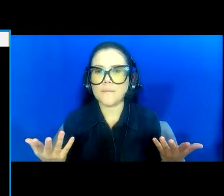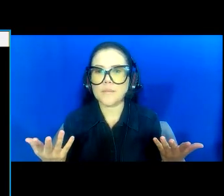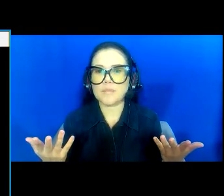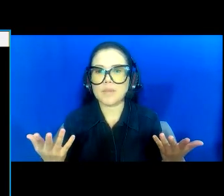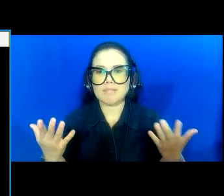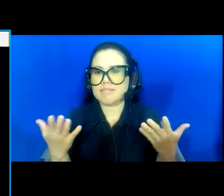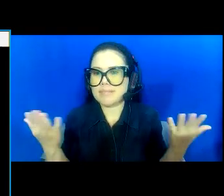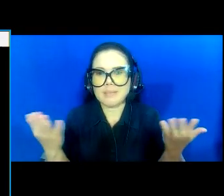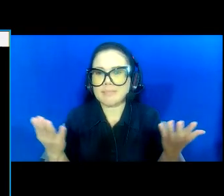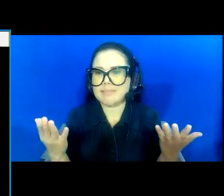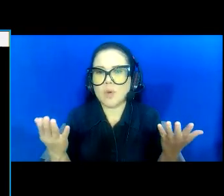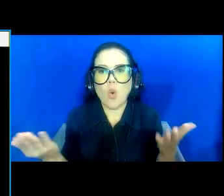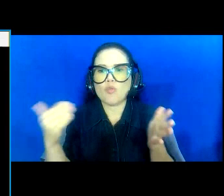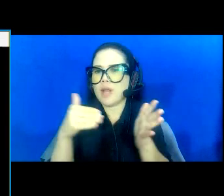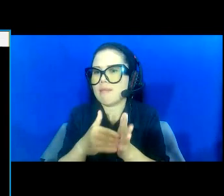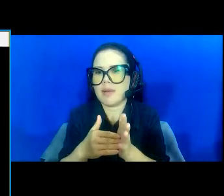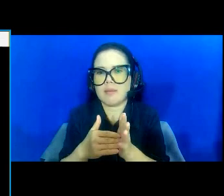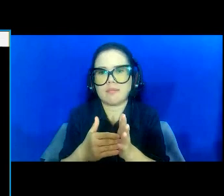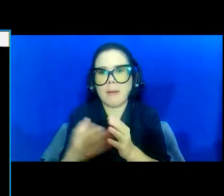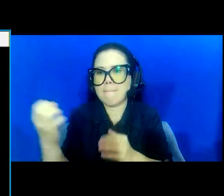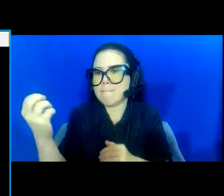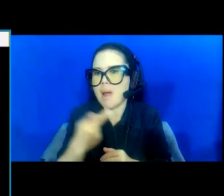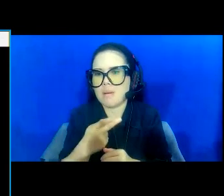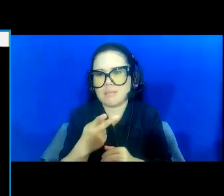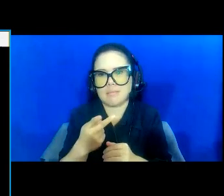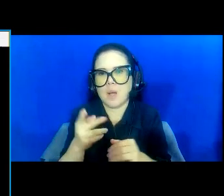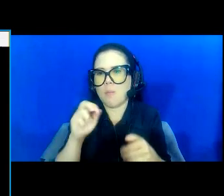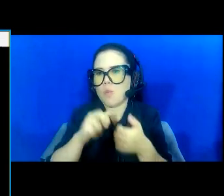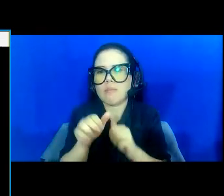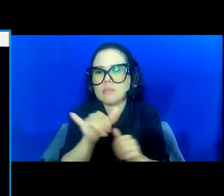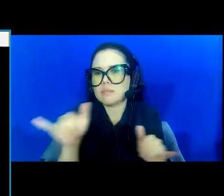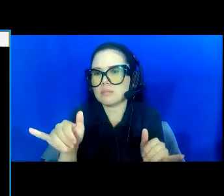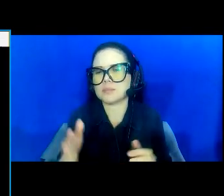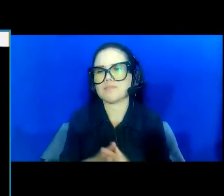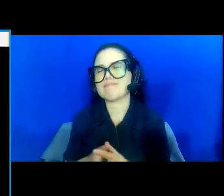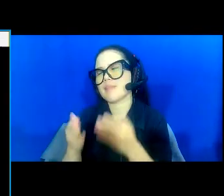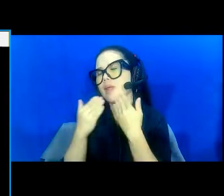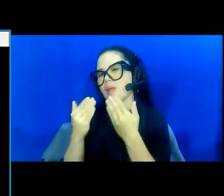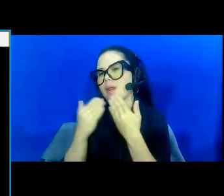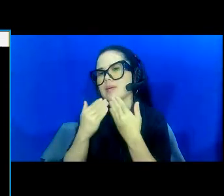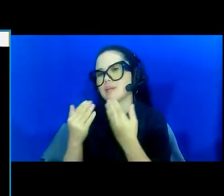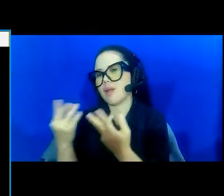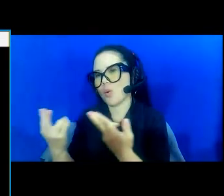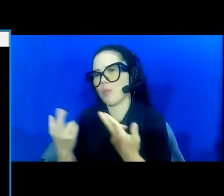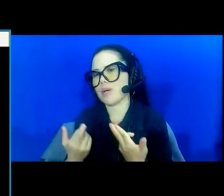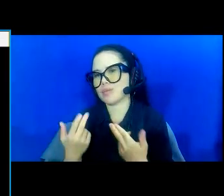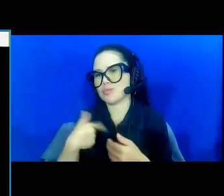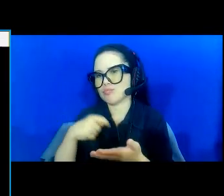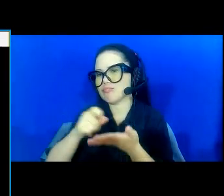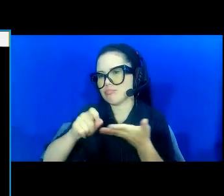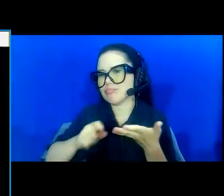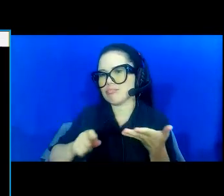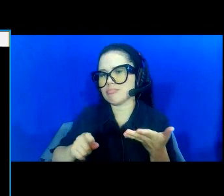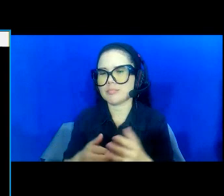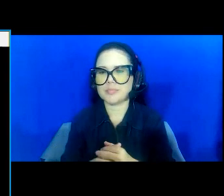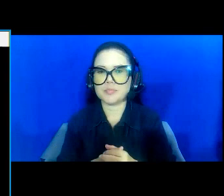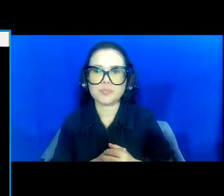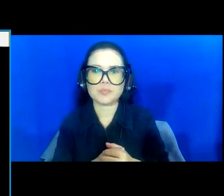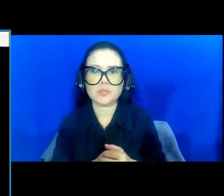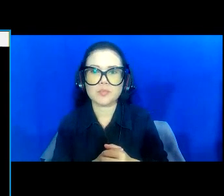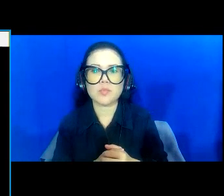vuelve por eso. Bien, muchas gracias, ¿verdad?, a la recomendación y comentario. Recuerden que nosotros tomamos nota de todo esto. Y si para me también quieren luego ver la traducirlo. historia, ahí estoy